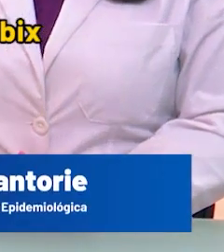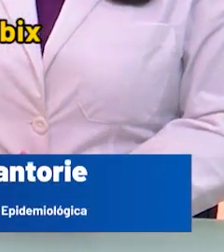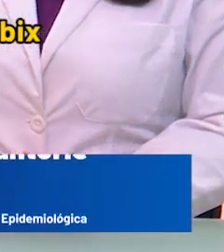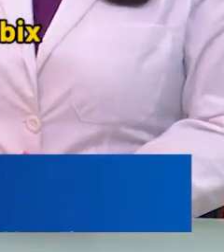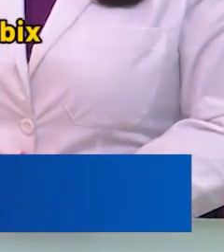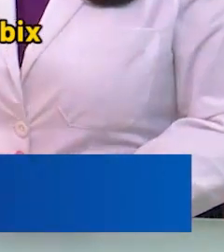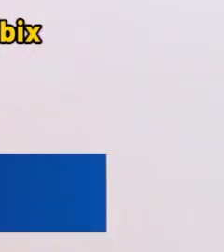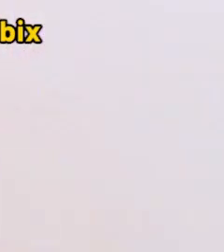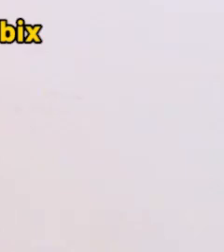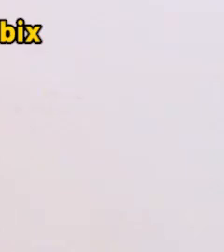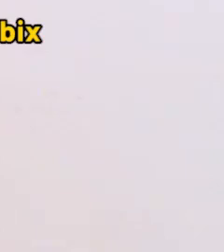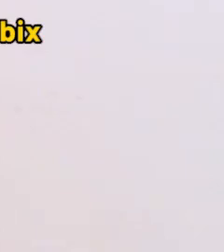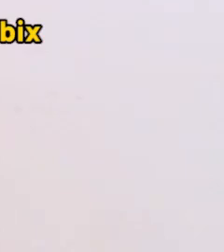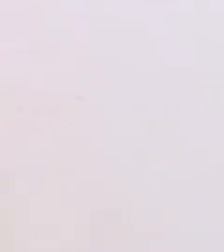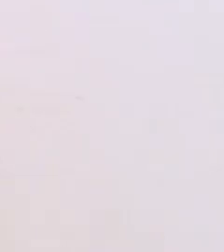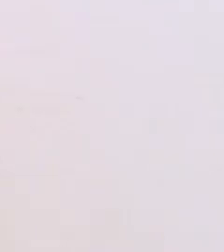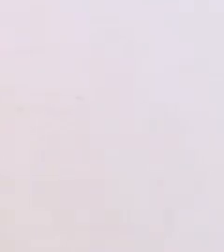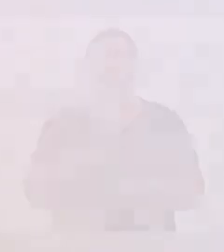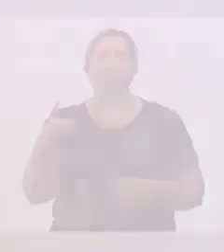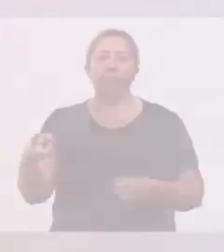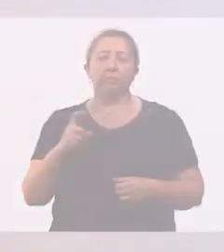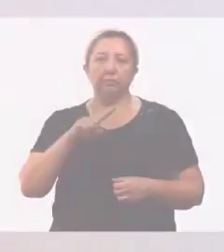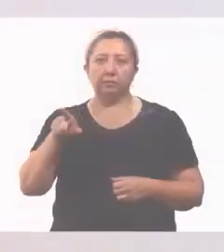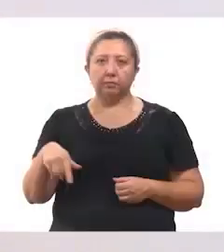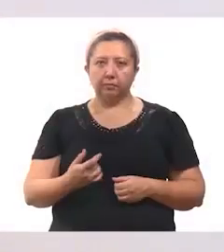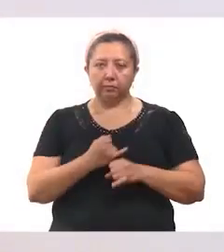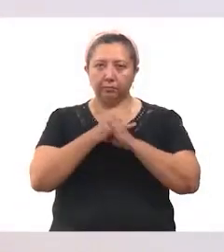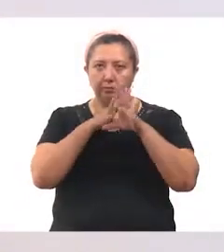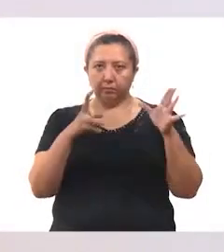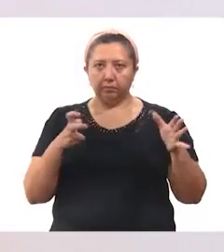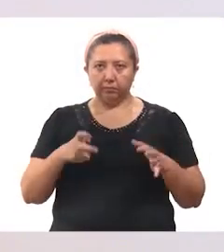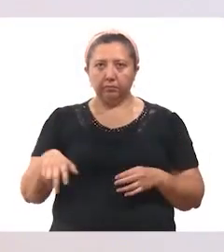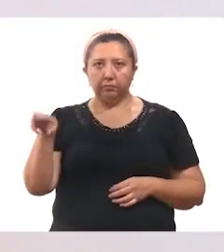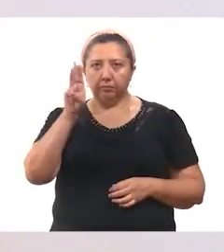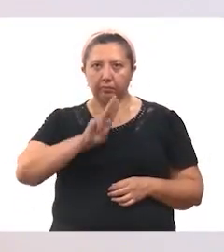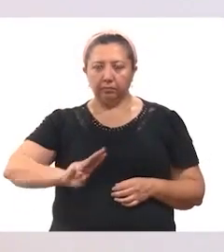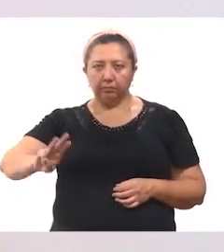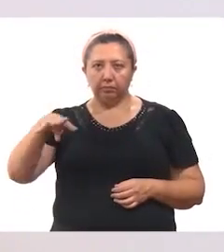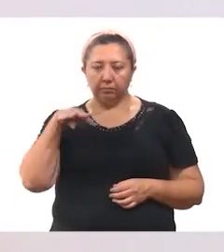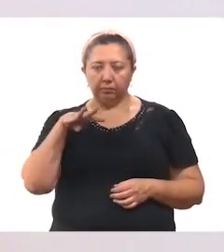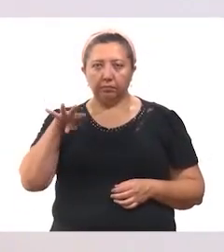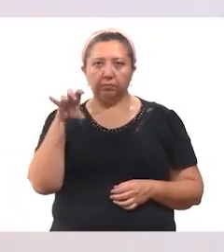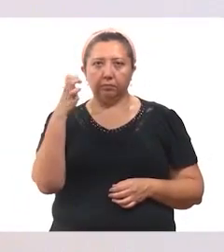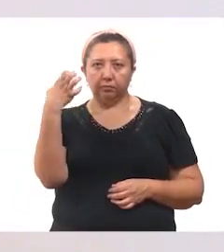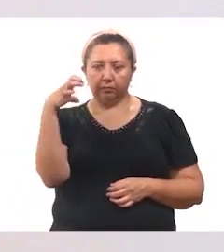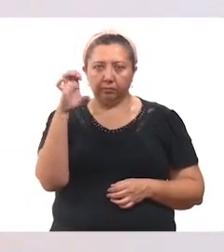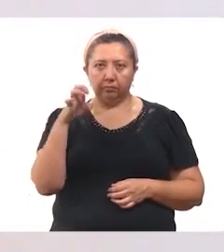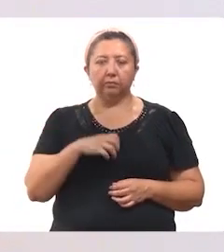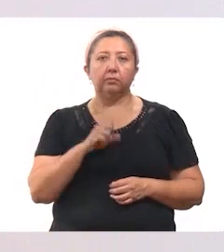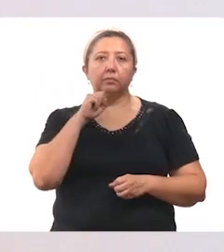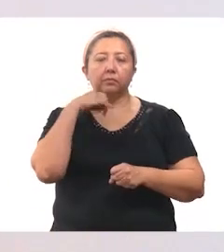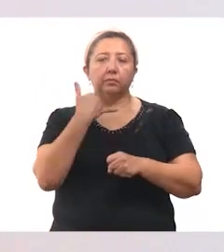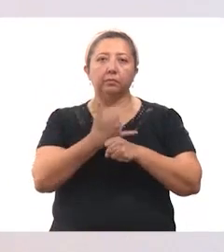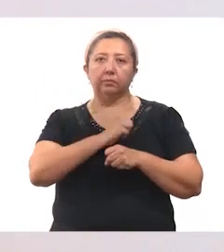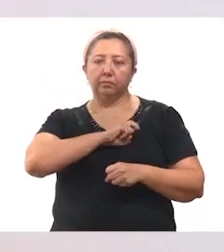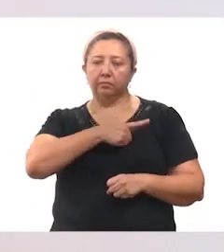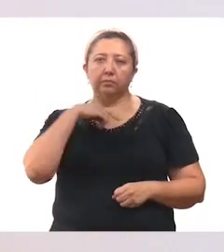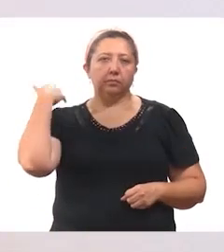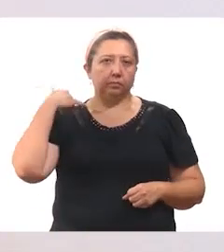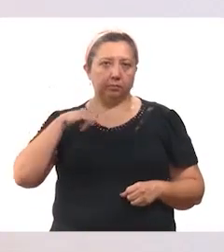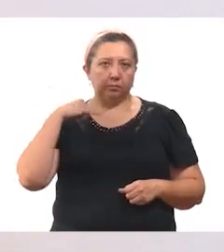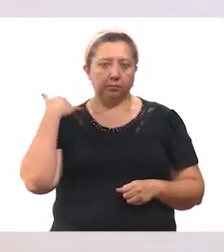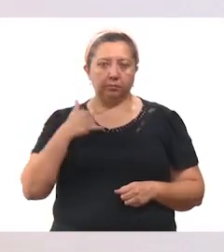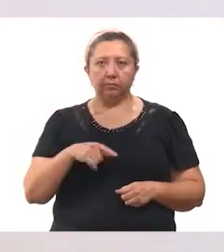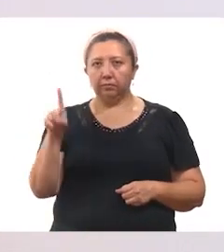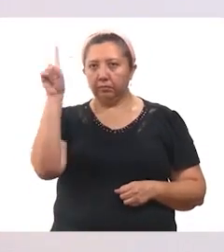Adelante, licenciada. Gracias, licenciada. Este es el parte médico de este miércoles 19 de enero. La Secretaría de Salud de